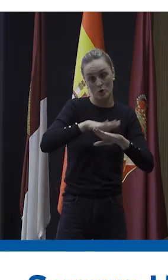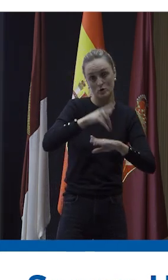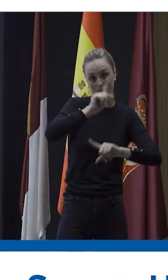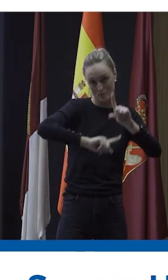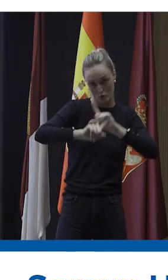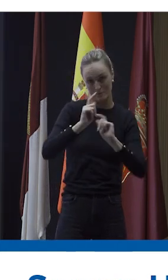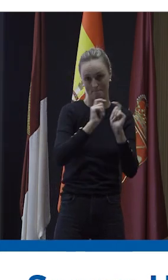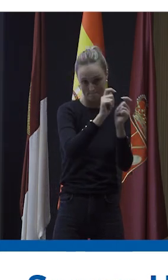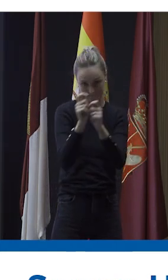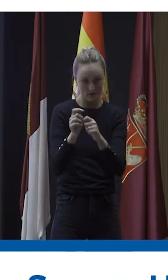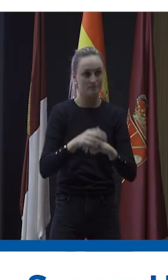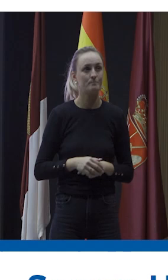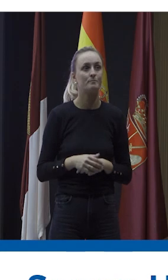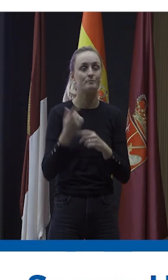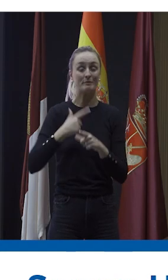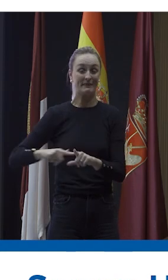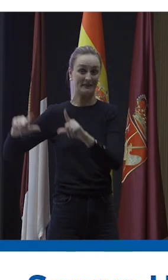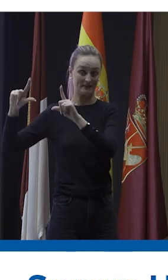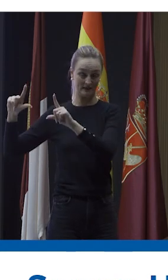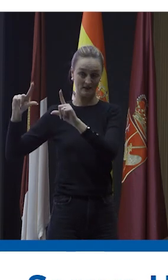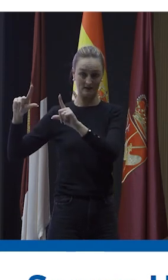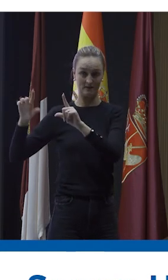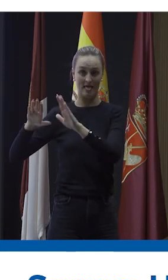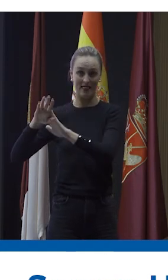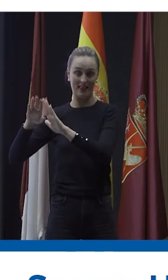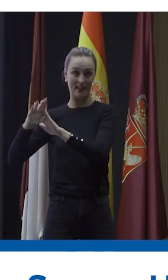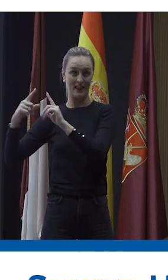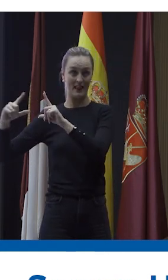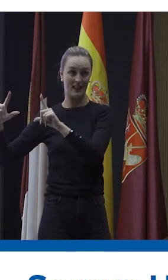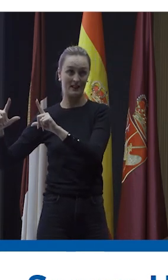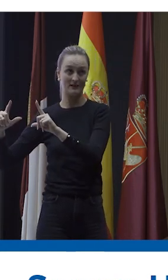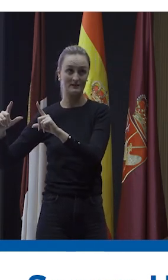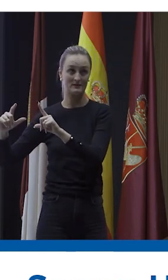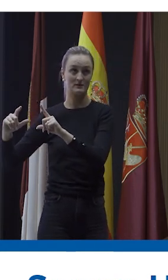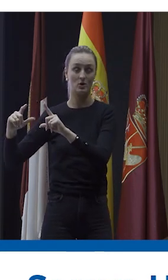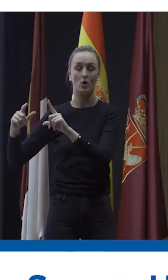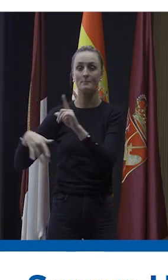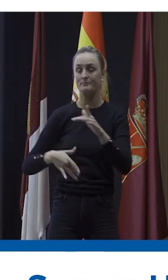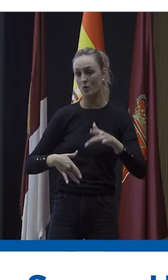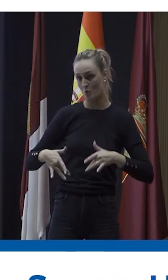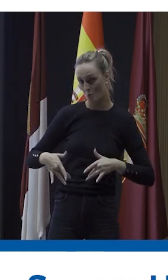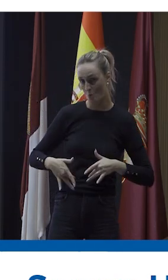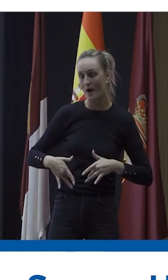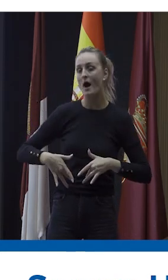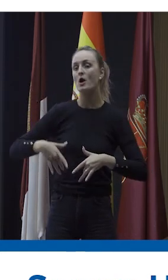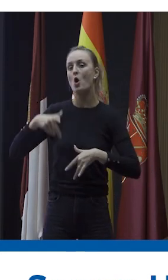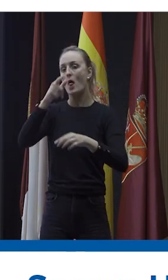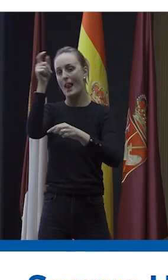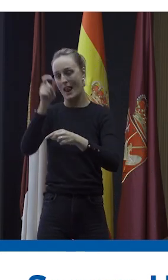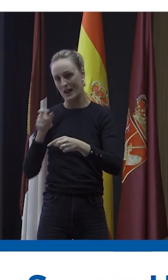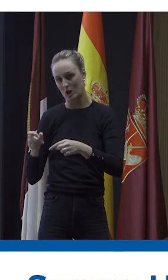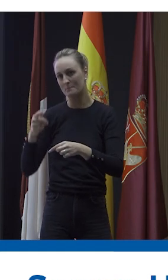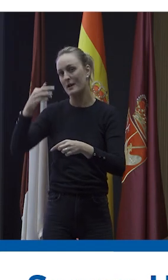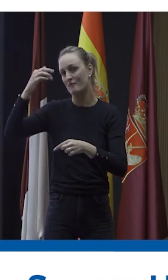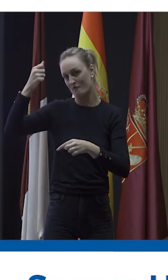es una imagen a la derecha ¿vale? Estos son los ovarios, las trompas de falopio, esto es el